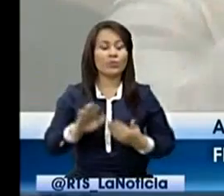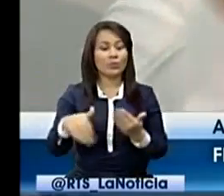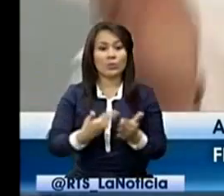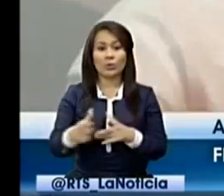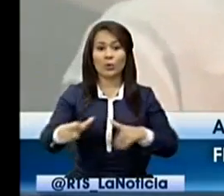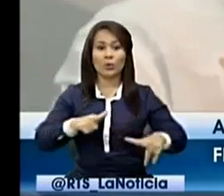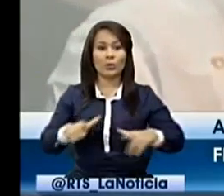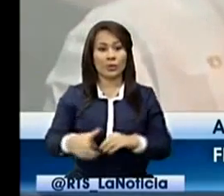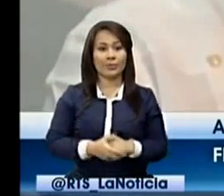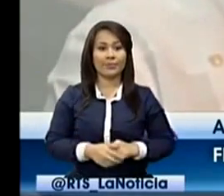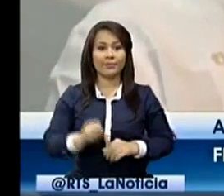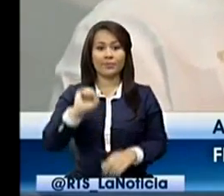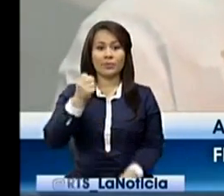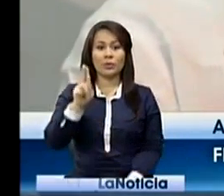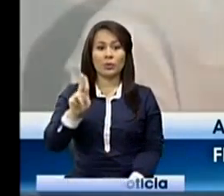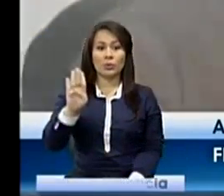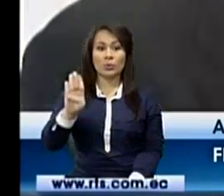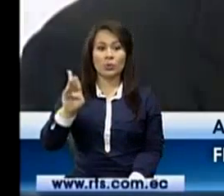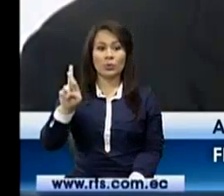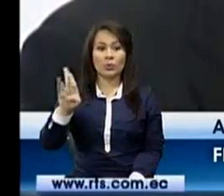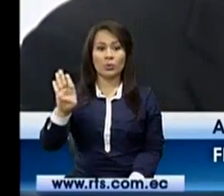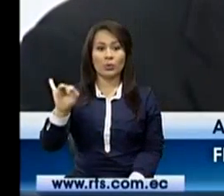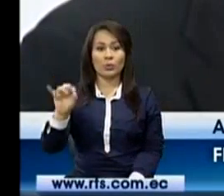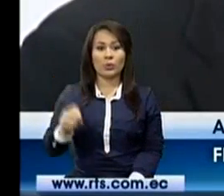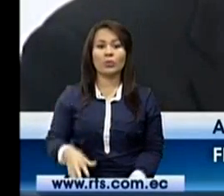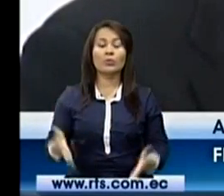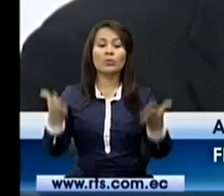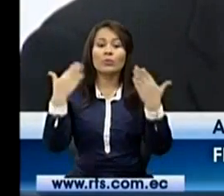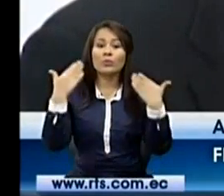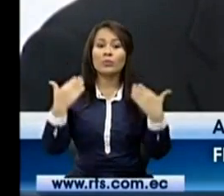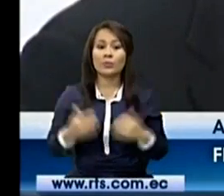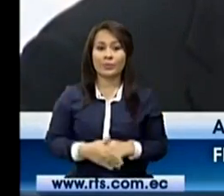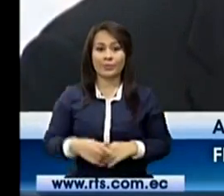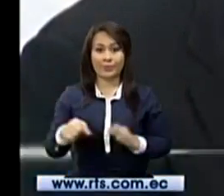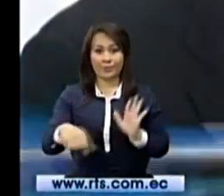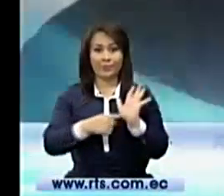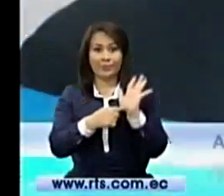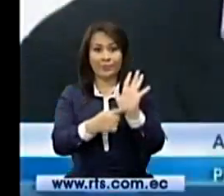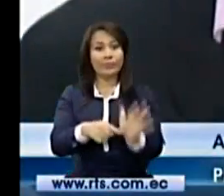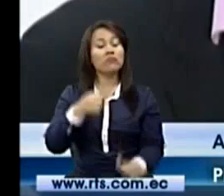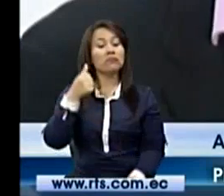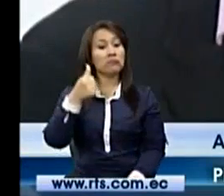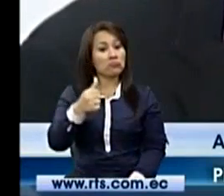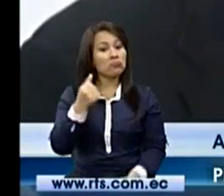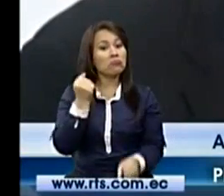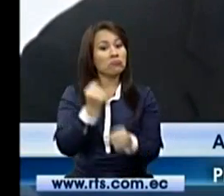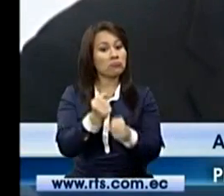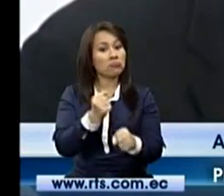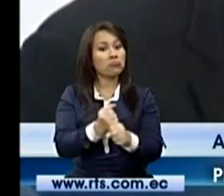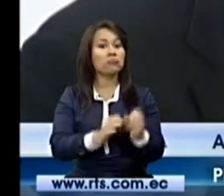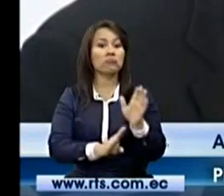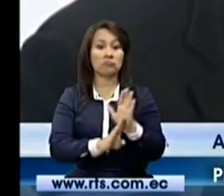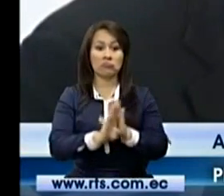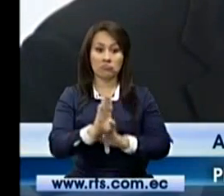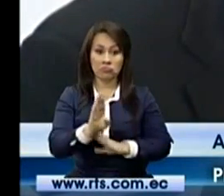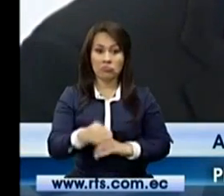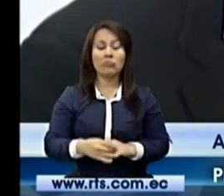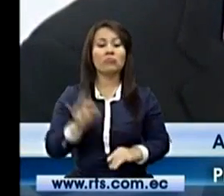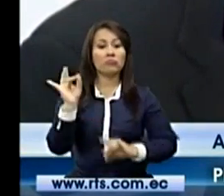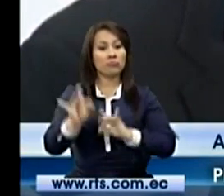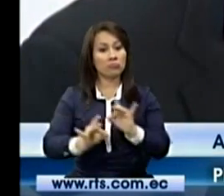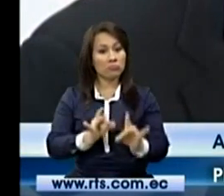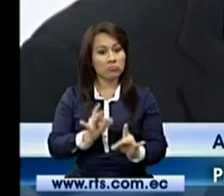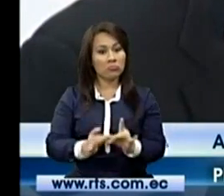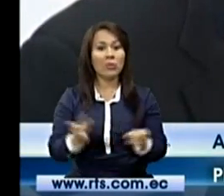sector del suburbio oeste de guayaquil damos una nueva muestra de eficiencia y trabajo permanente llegando a la